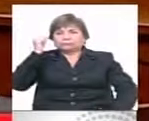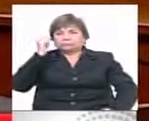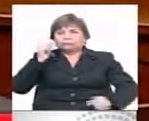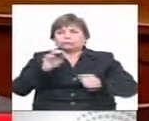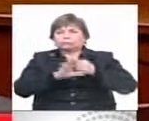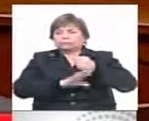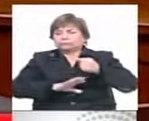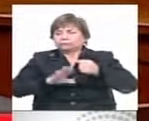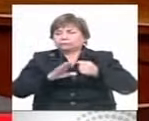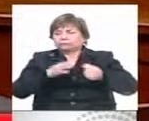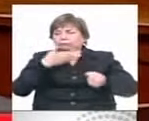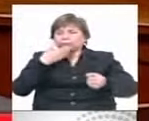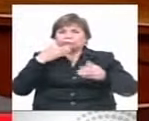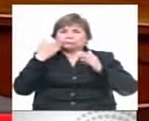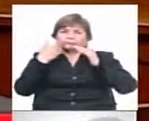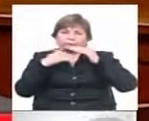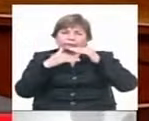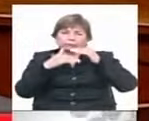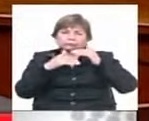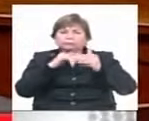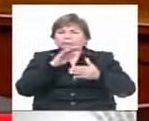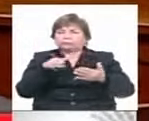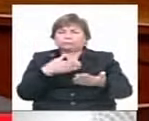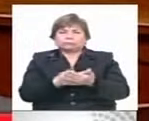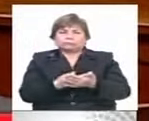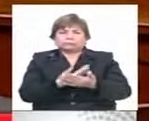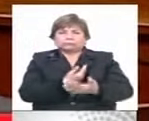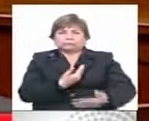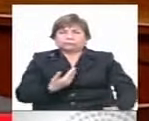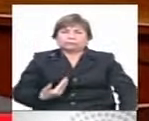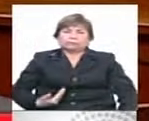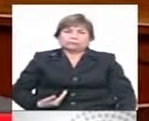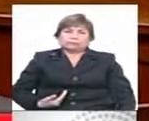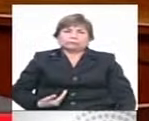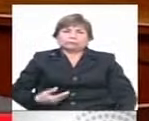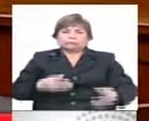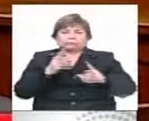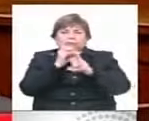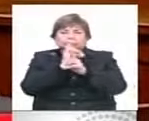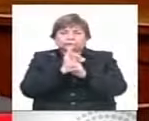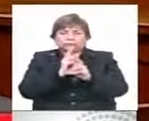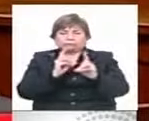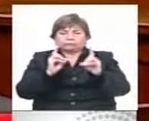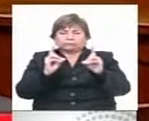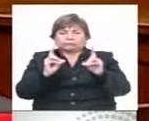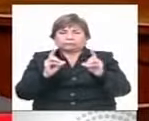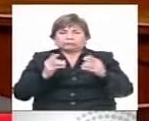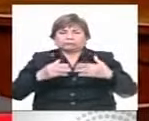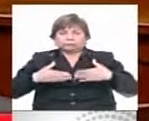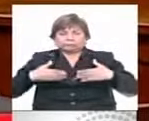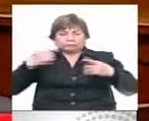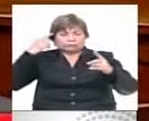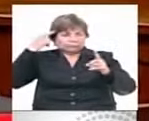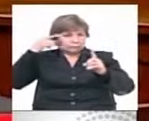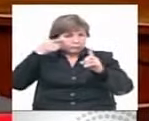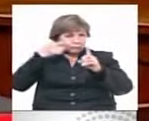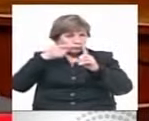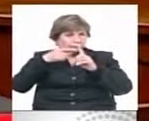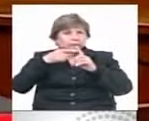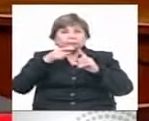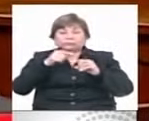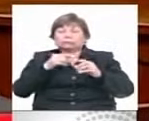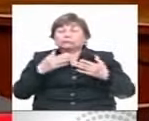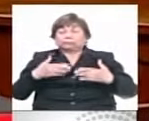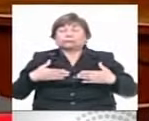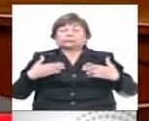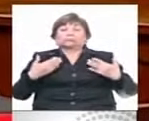básicos son lo mínimo que todo gobierno que se llame democrático debe apuntar a garantizar y